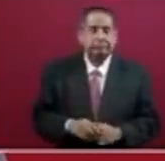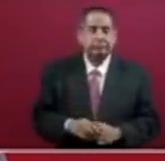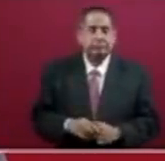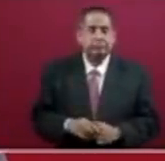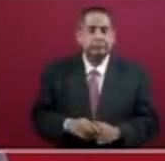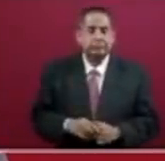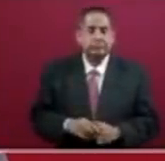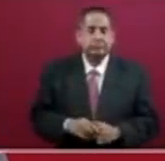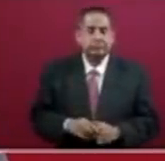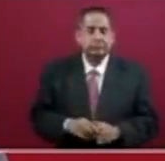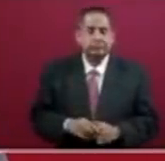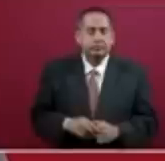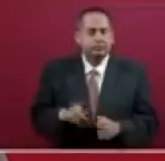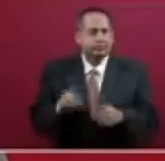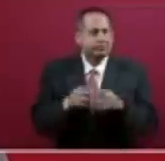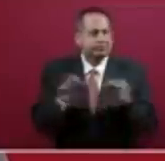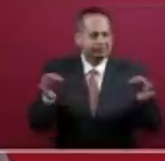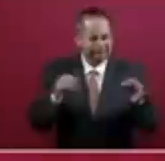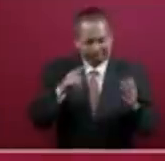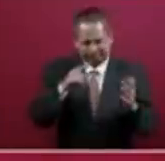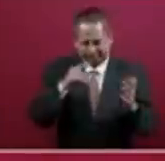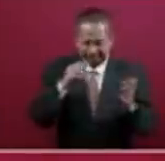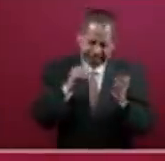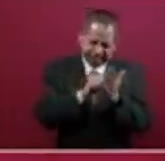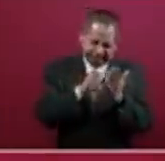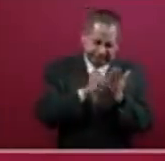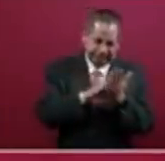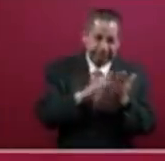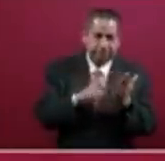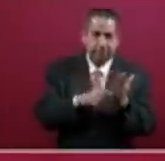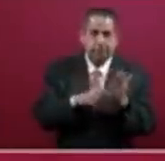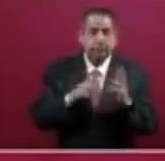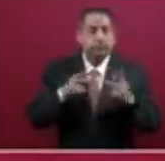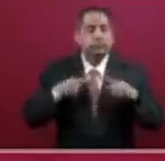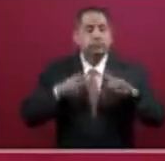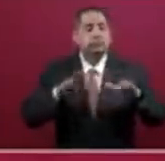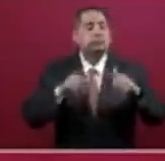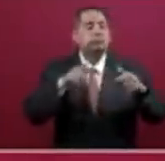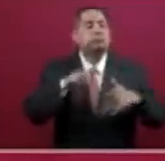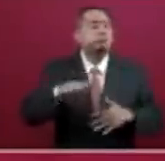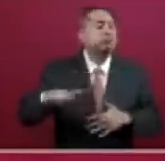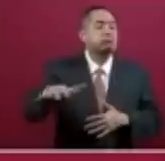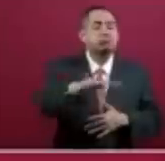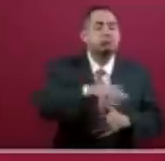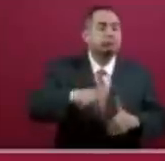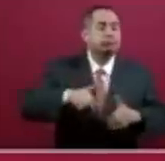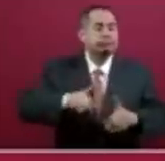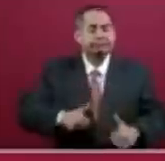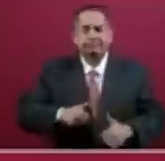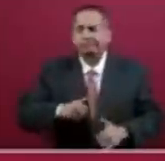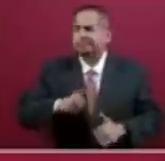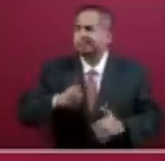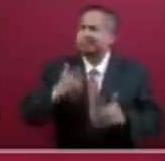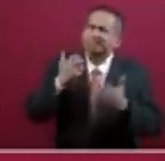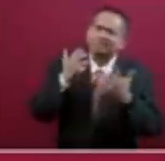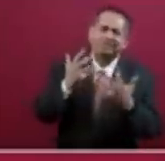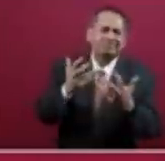a partir de la frase bíblica, de que el pueblo tiene hambre y sed de justicia.